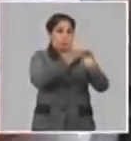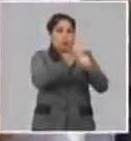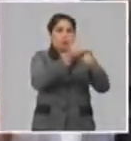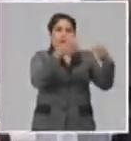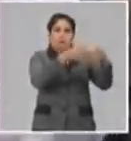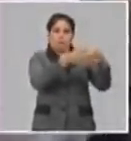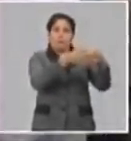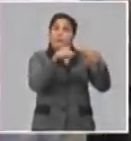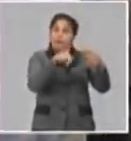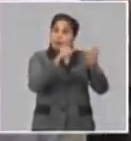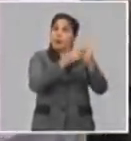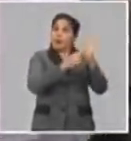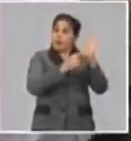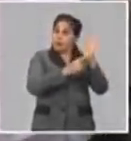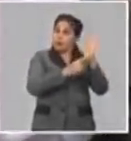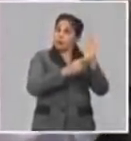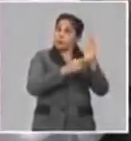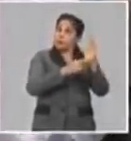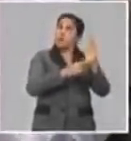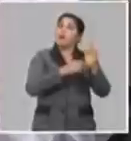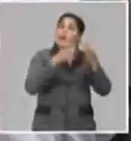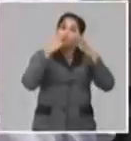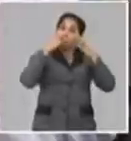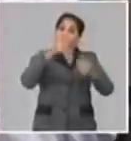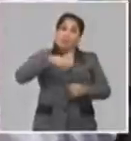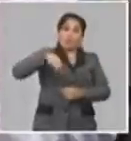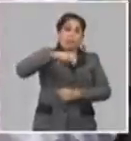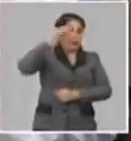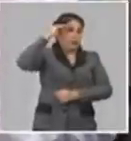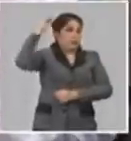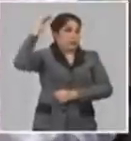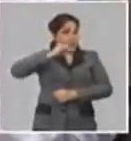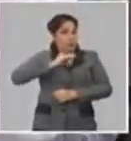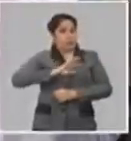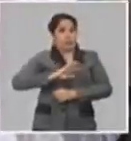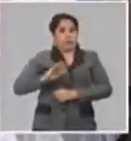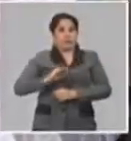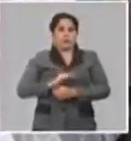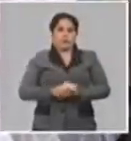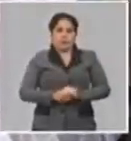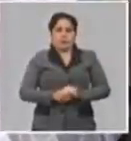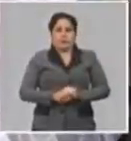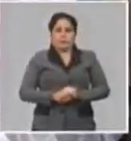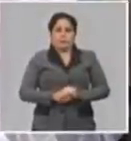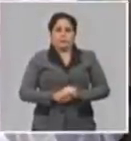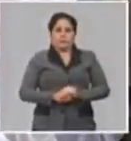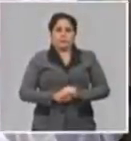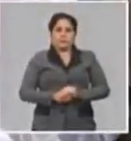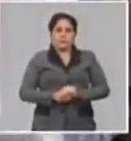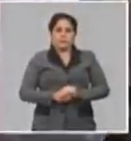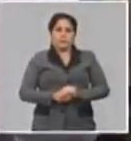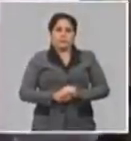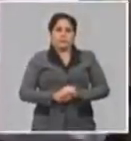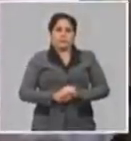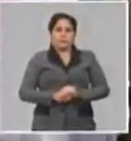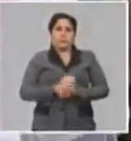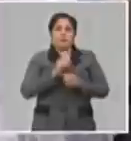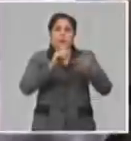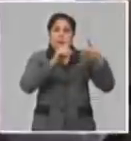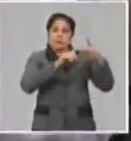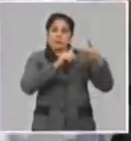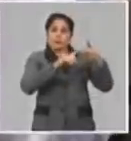son elementos técnicos, pero que son importantes a los efectos de esta estrategia.